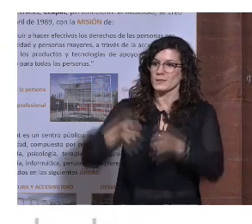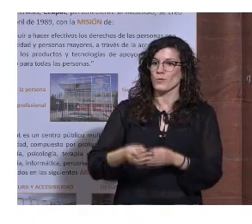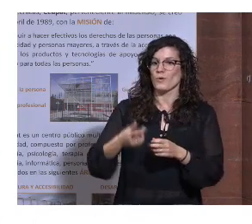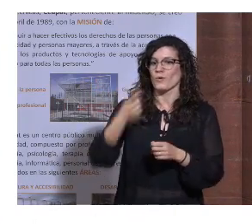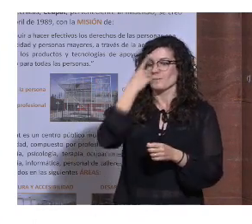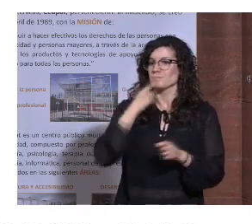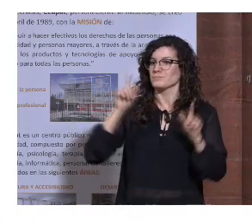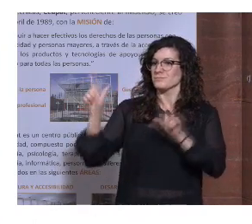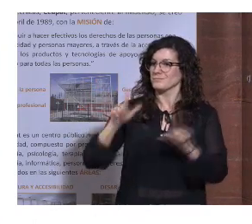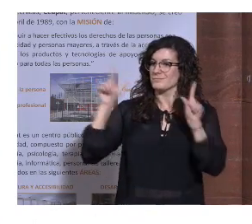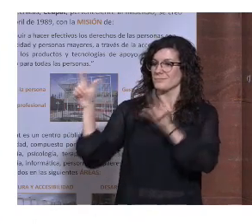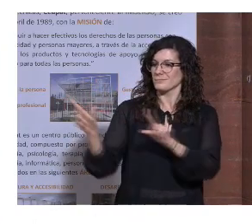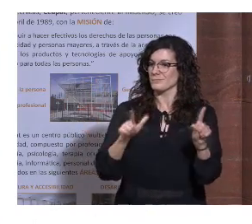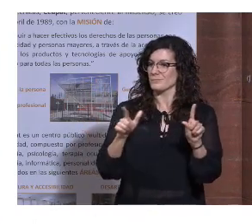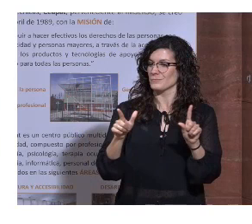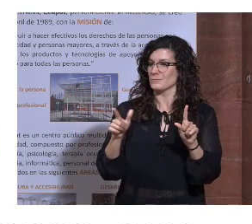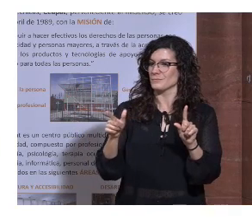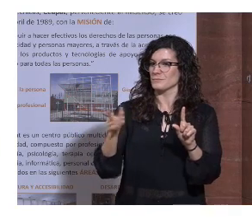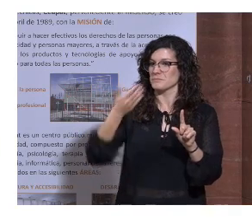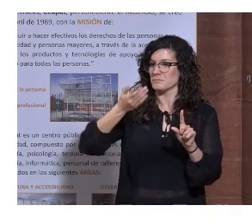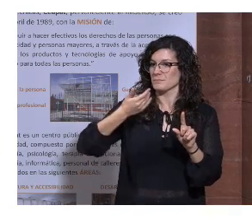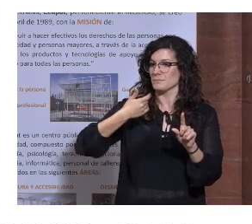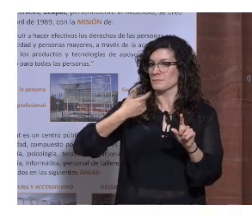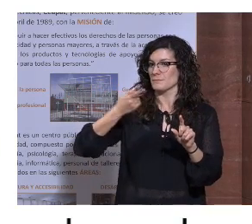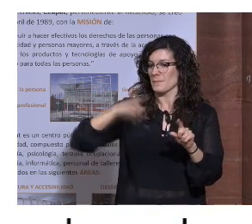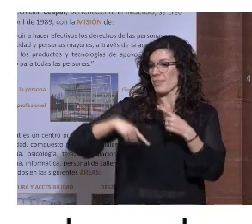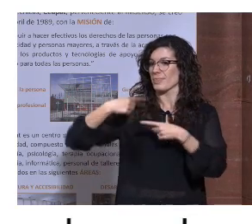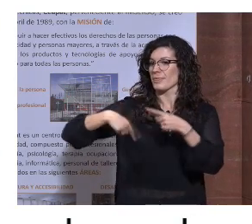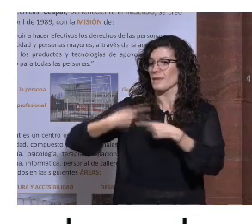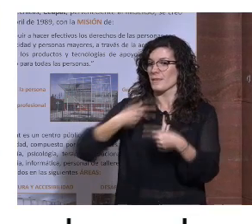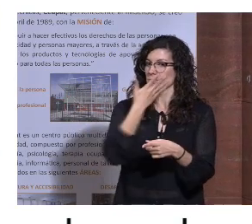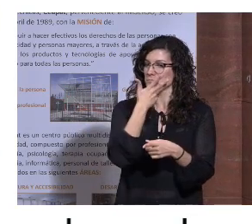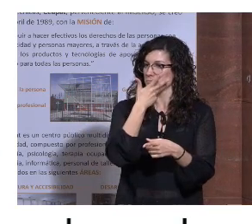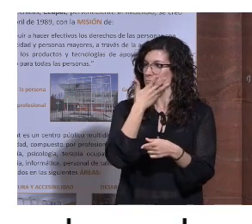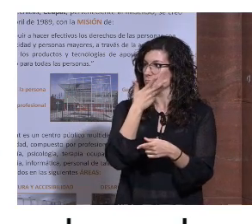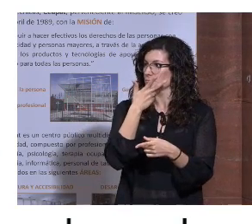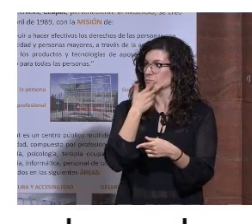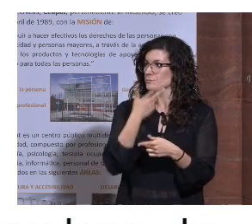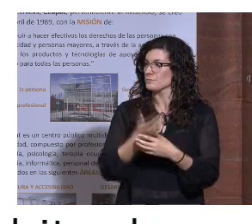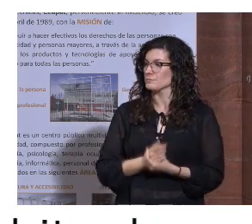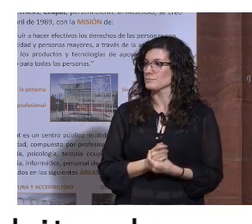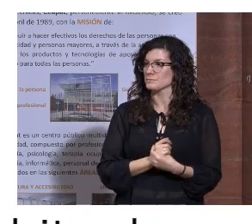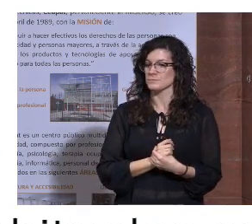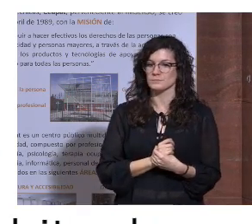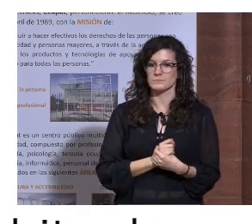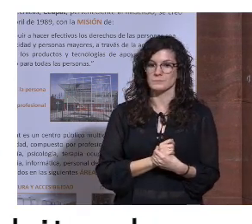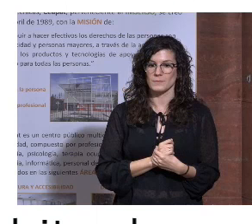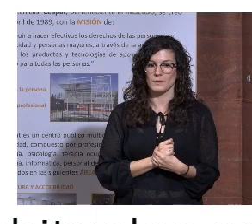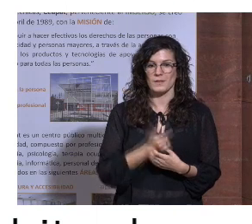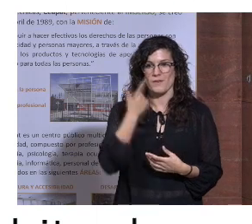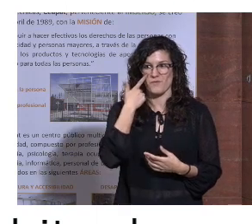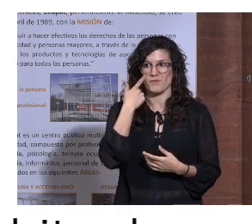escenas que veis aquí pues son habituales en nuestro día a día, ¿no? Y bueno, fijaros,